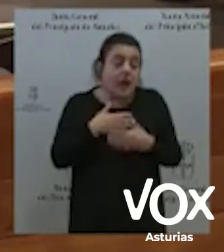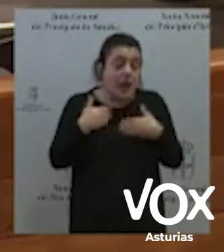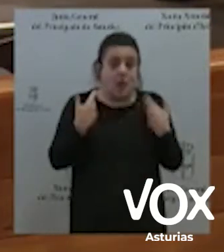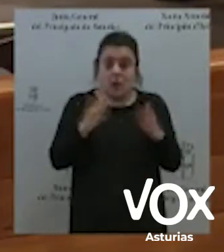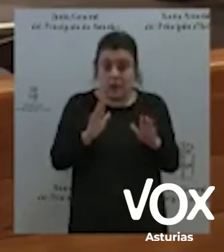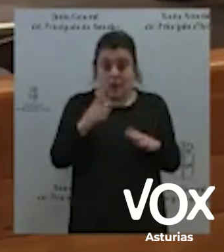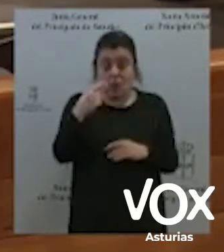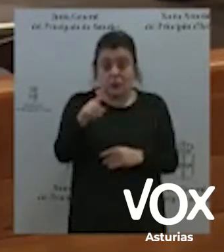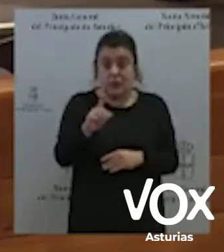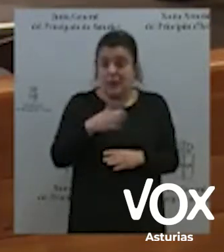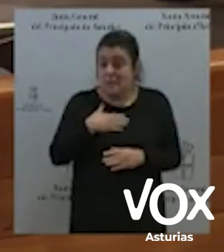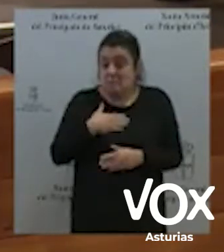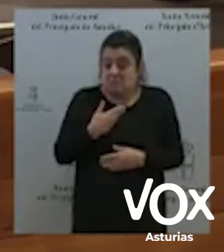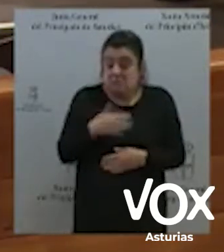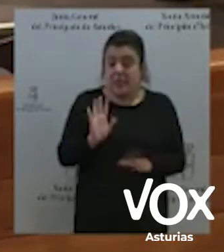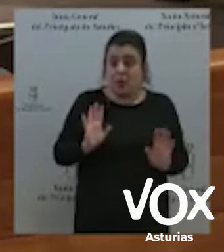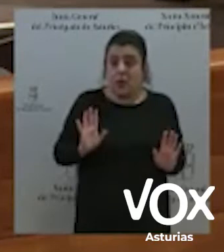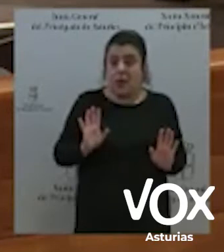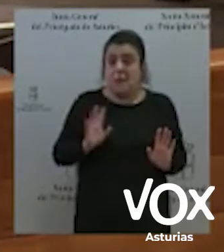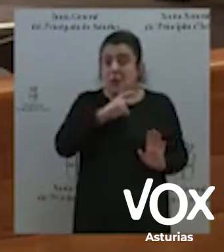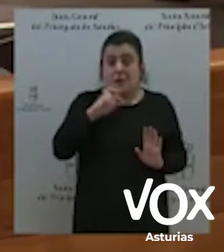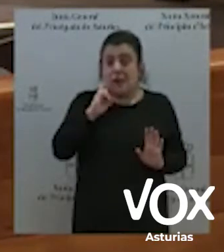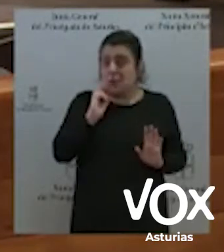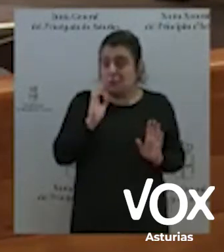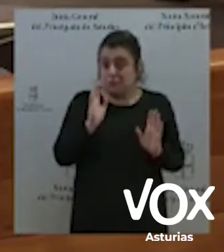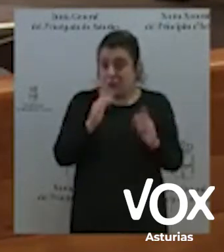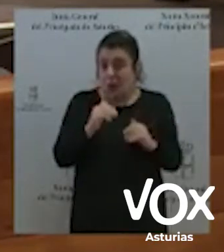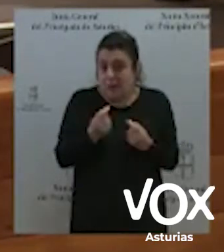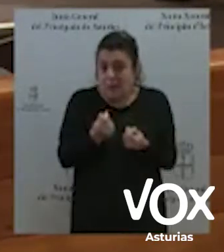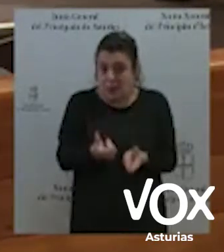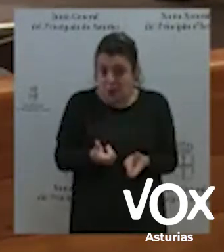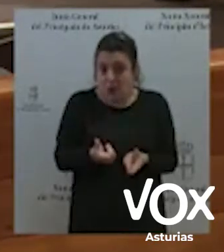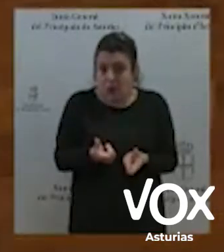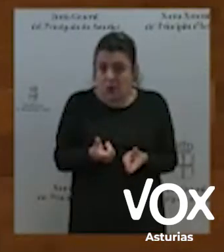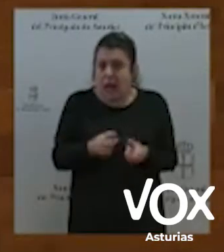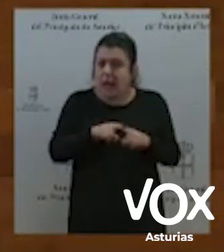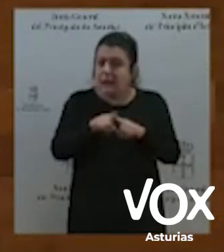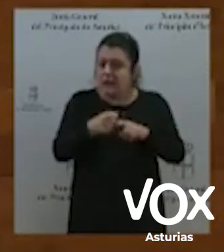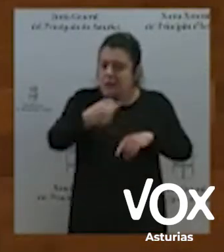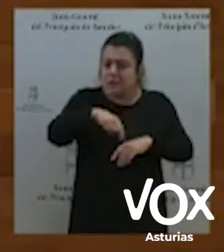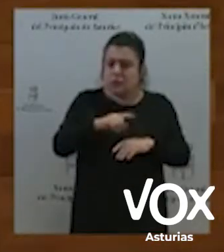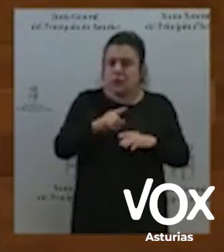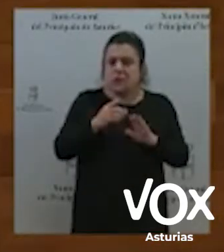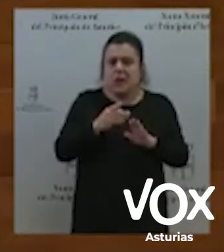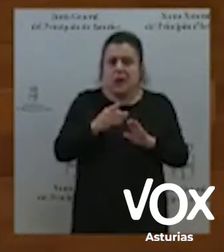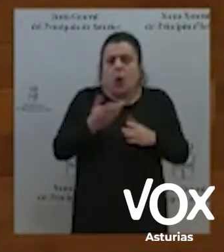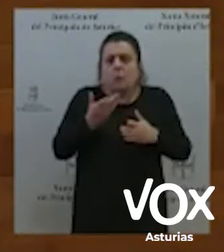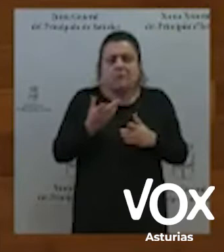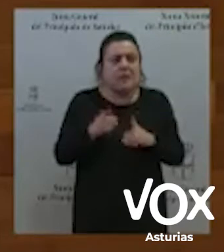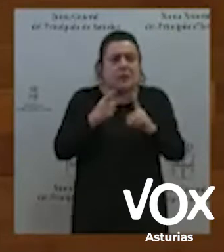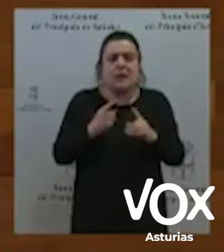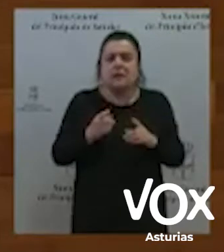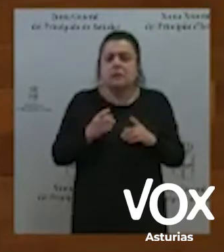tienen poco valor. Su desprestigio es cada vez mayor, siempre es cada vez mayor, porque hacen honor a